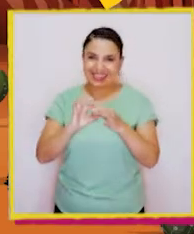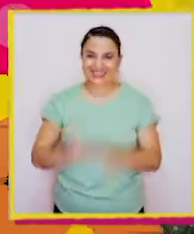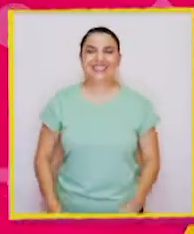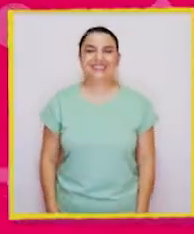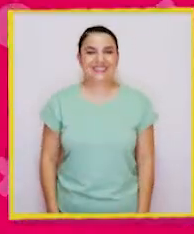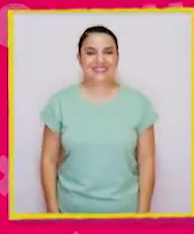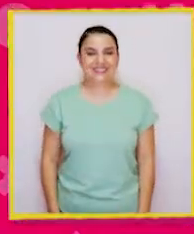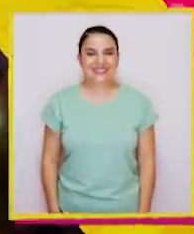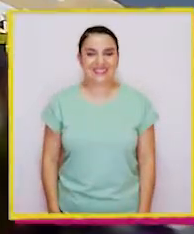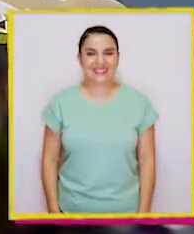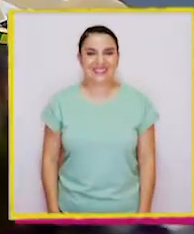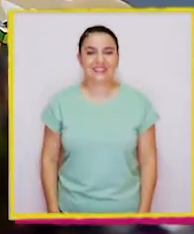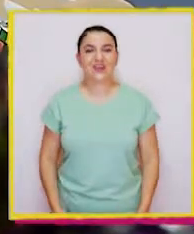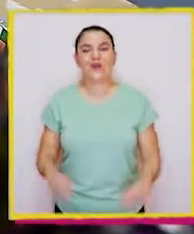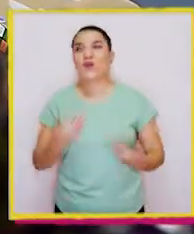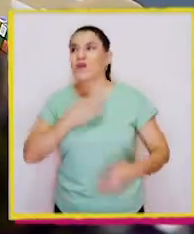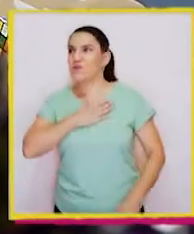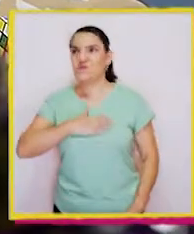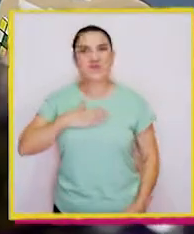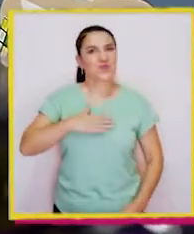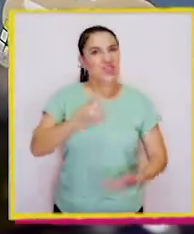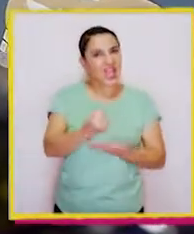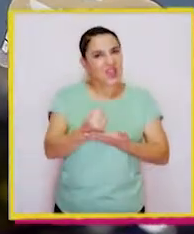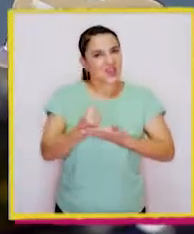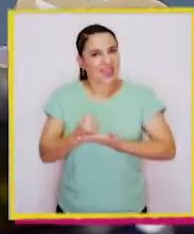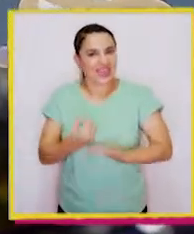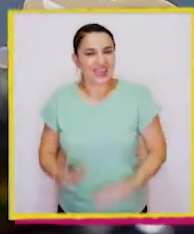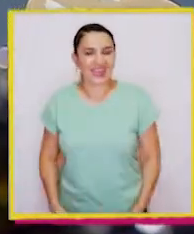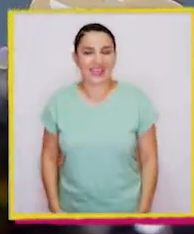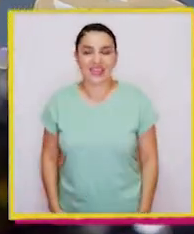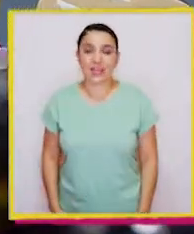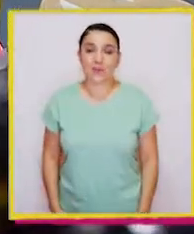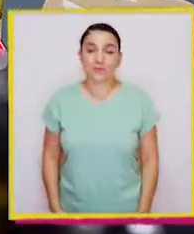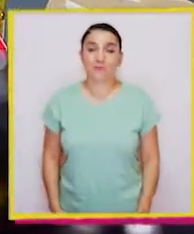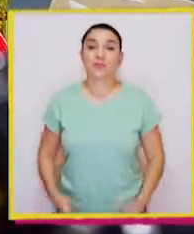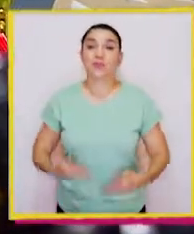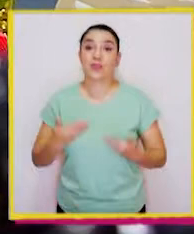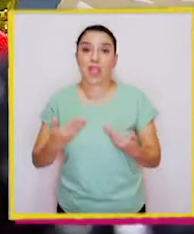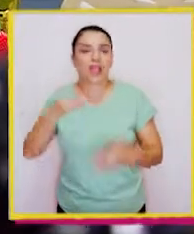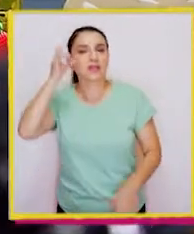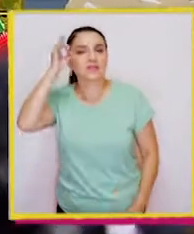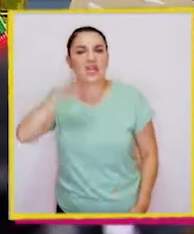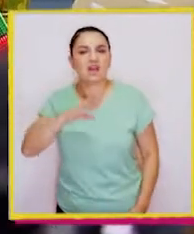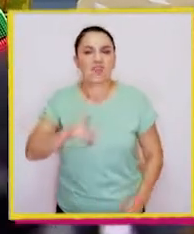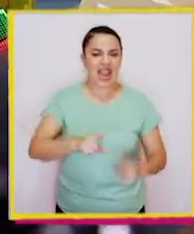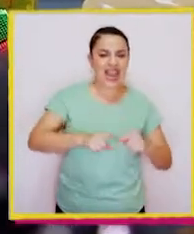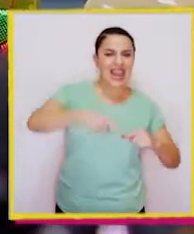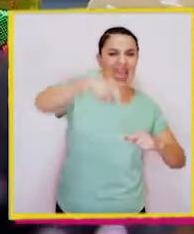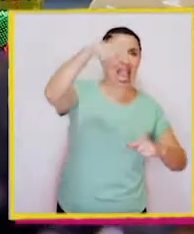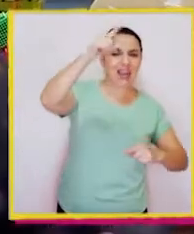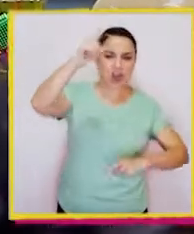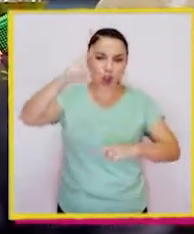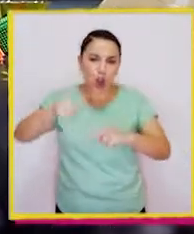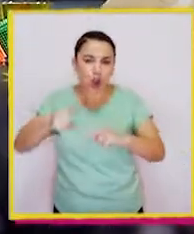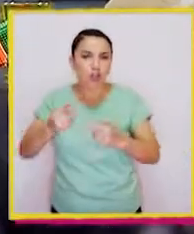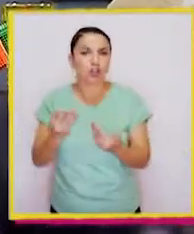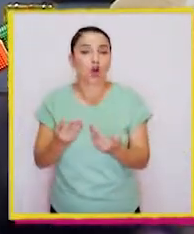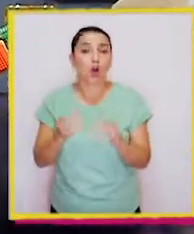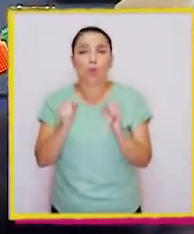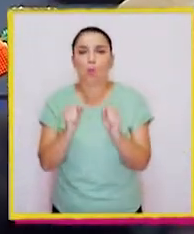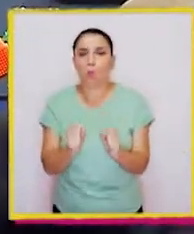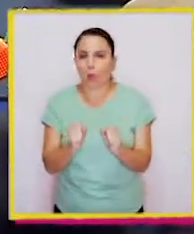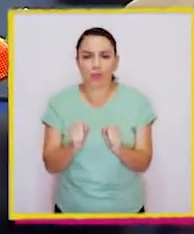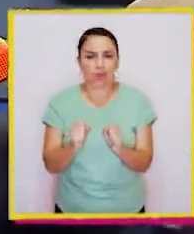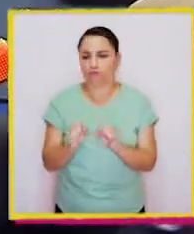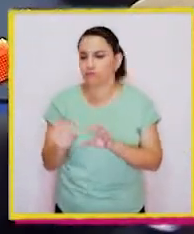gracias! ¡Ay, me encantó que me ayudaran! Finalmente, para saber qué es más largo y qué es más corto,